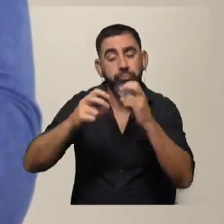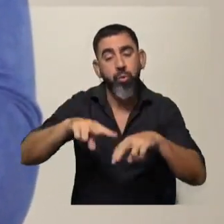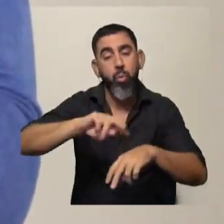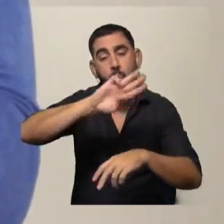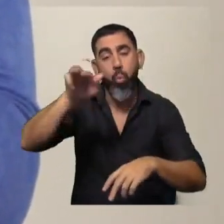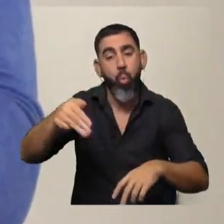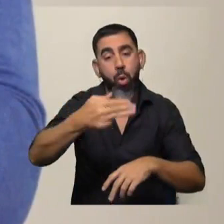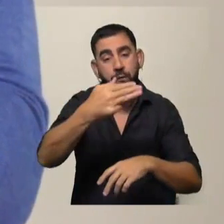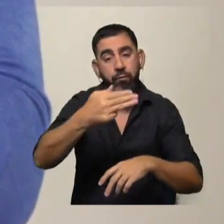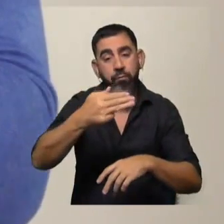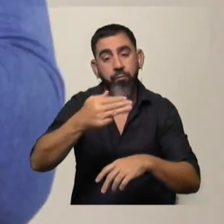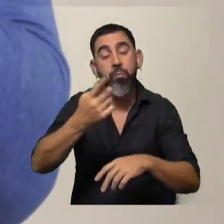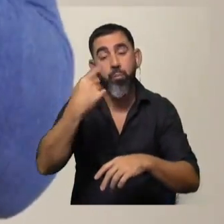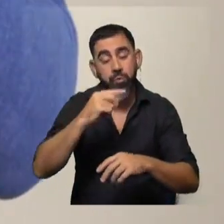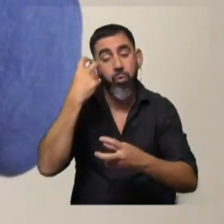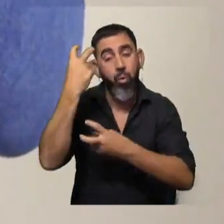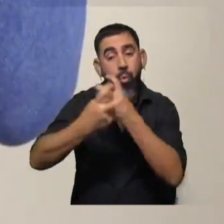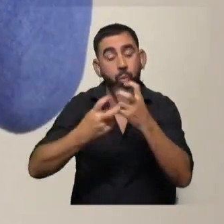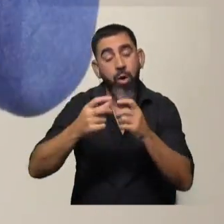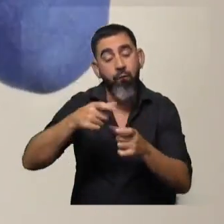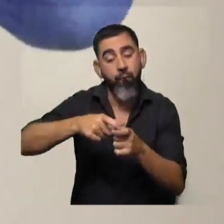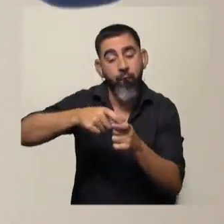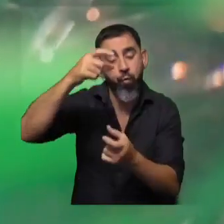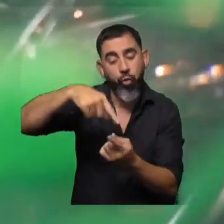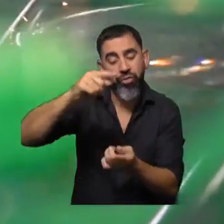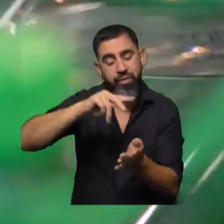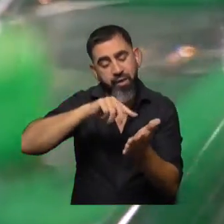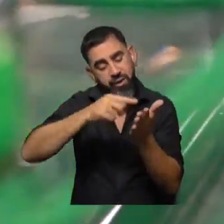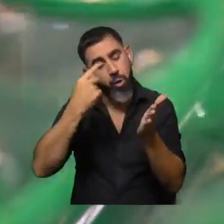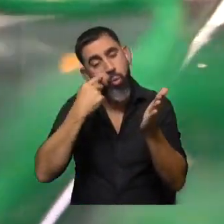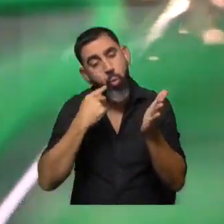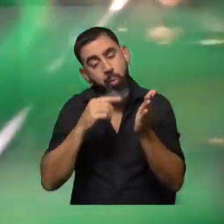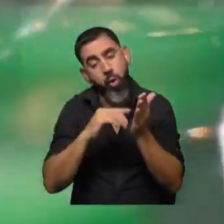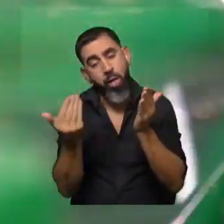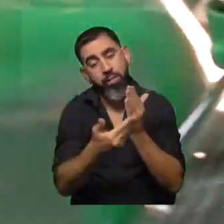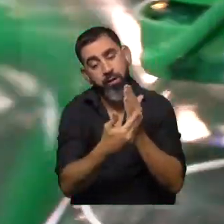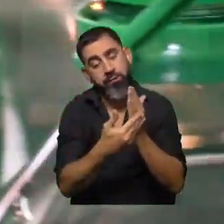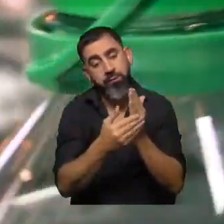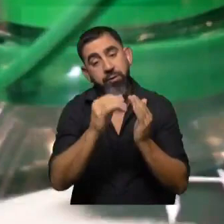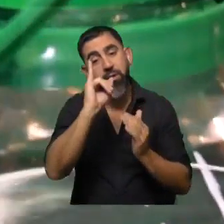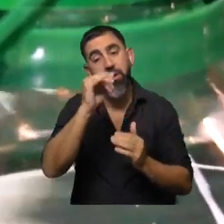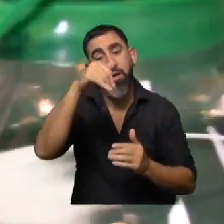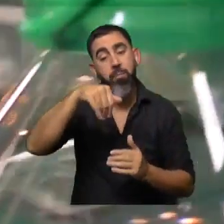página web. Para eso debemos buscar en la botella o el bidón el número que está detrás de la sigla